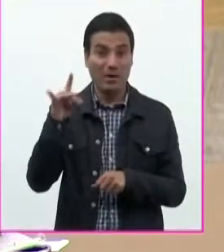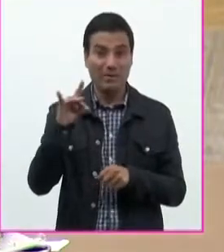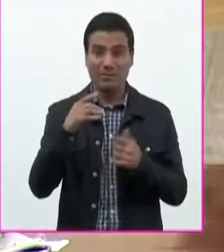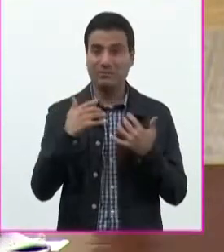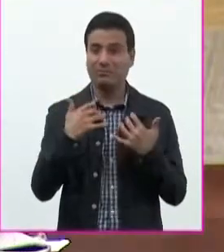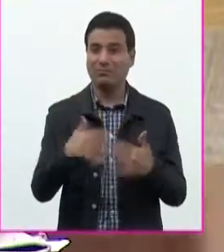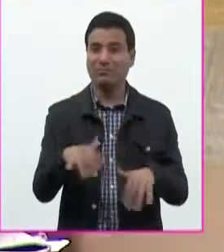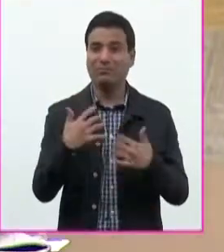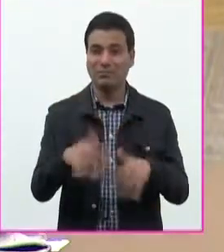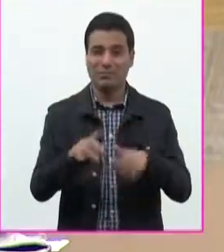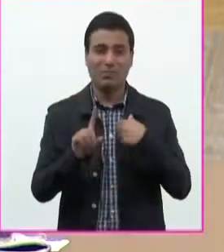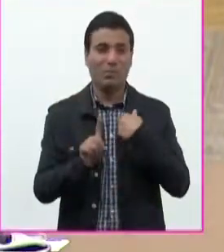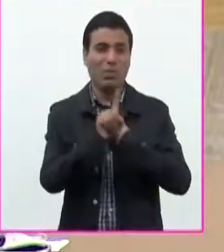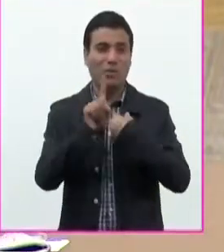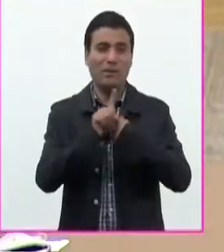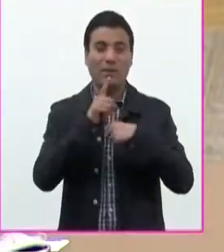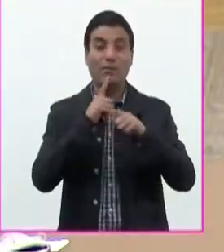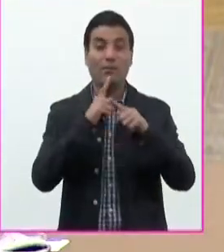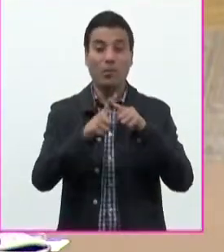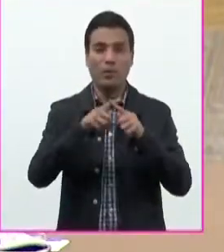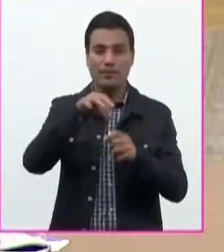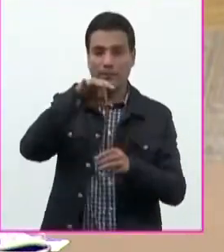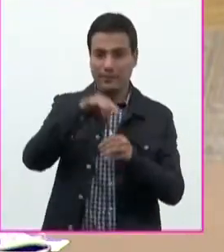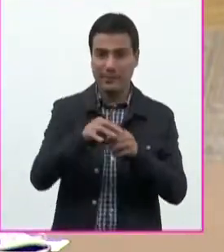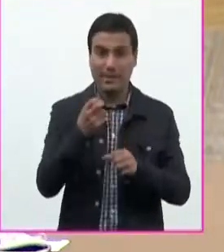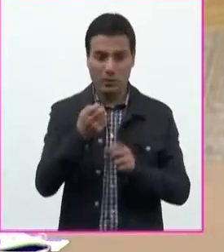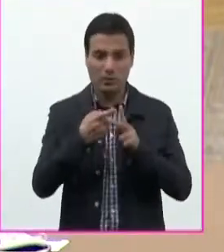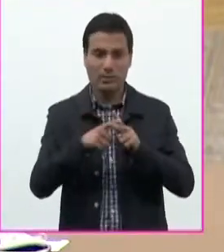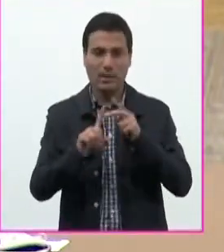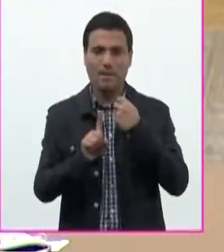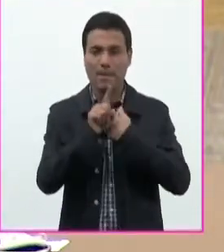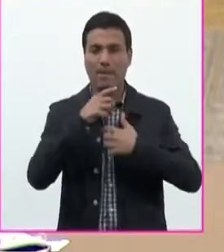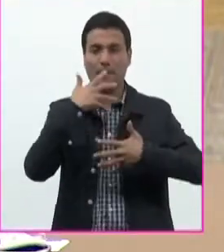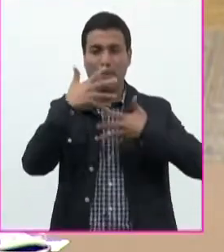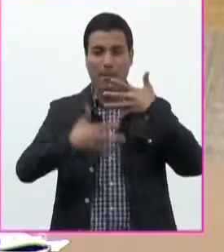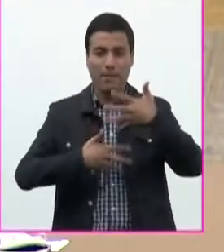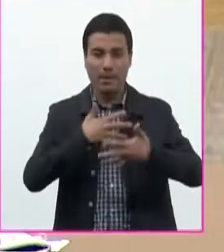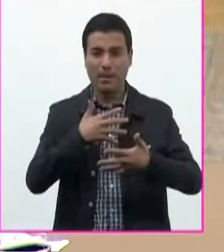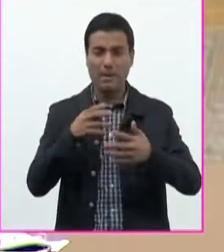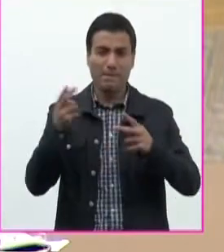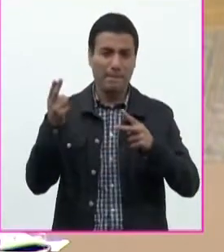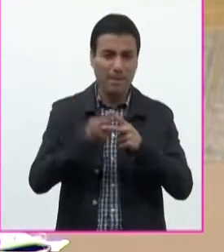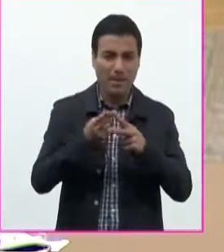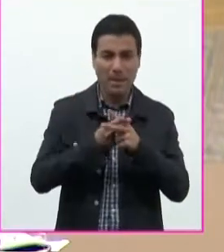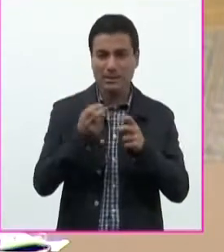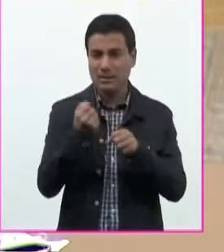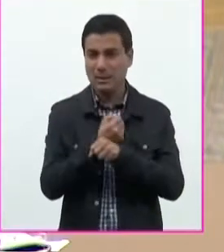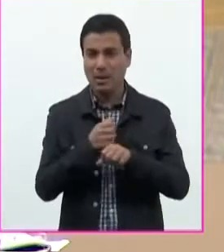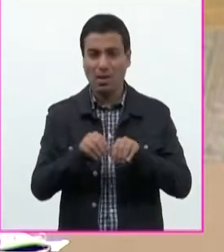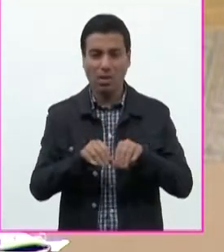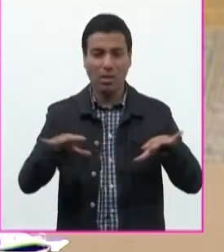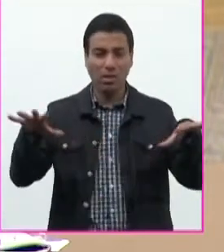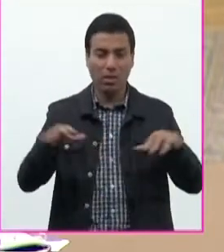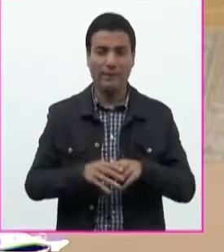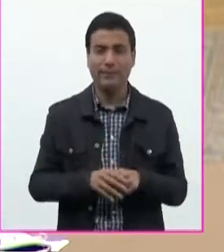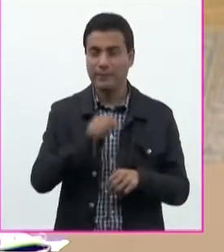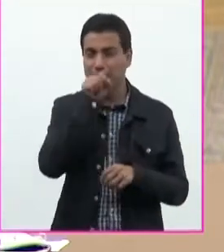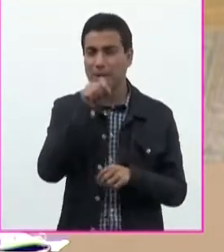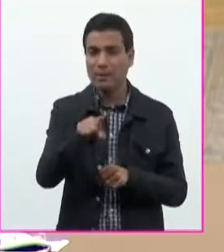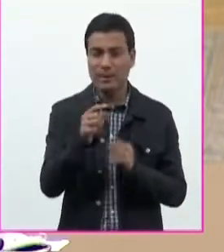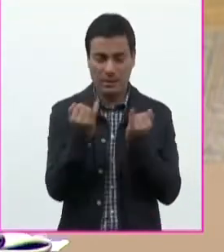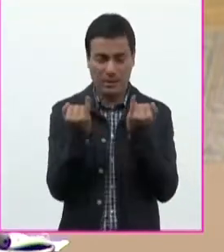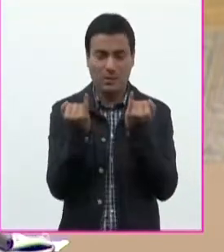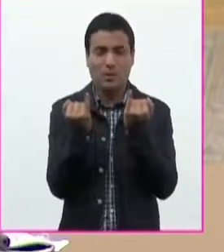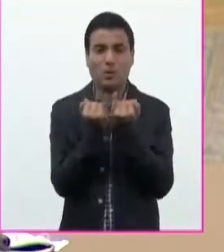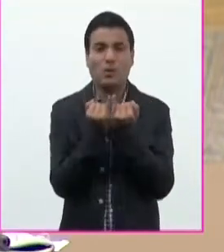conflicto postelectoral lo que ha originado tener las calles ensangrentadas en Bolivia y tener lo que sucedió con